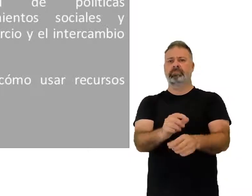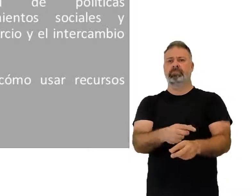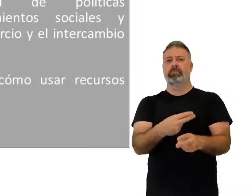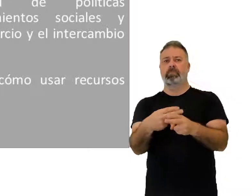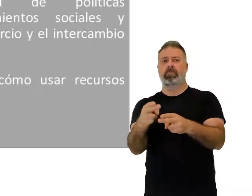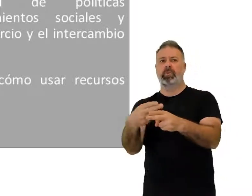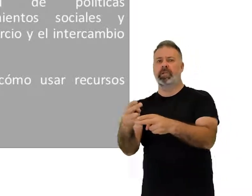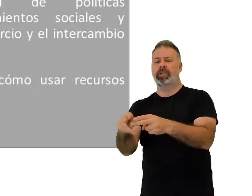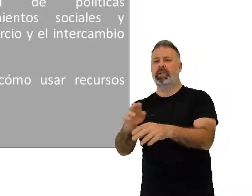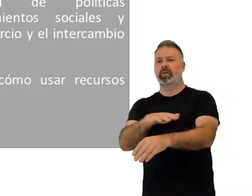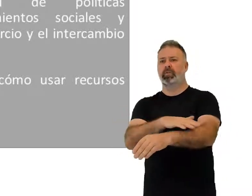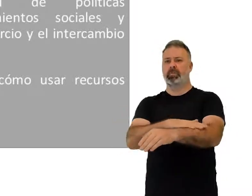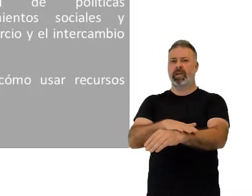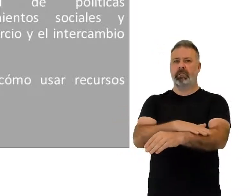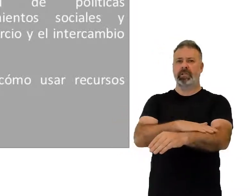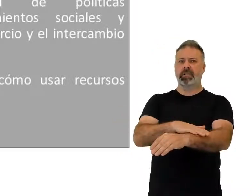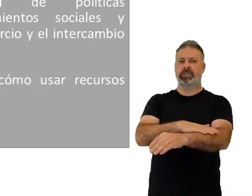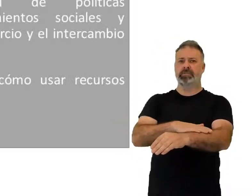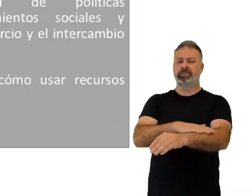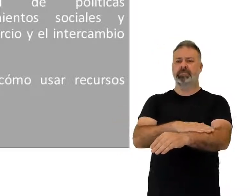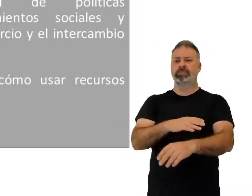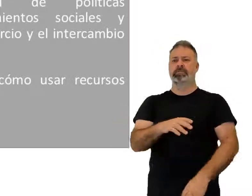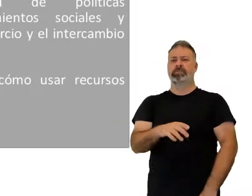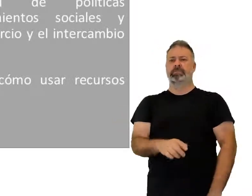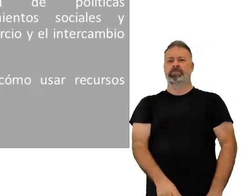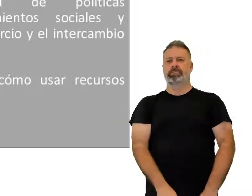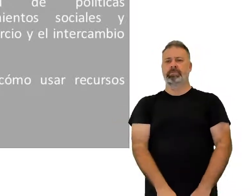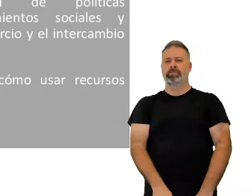de políticas gubernamentales,